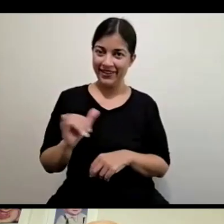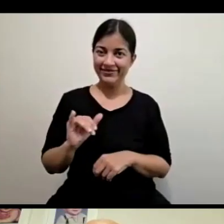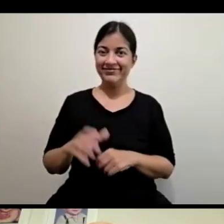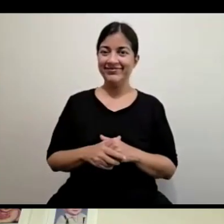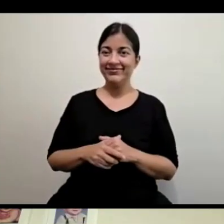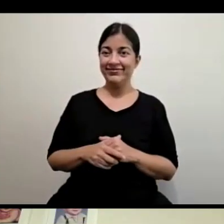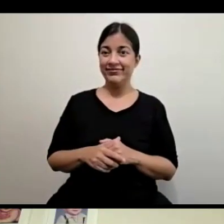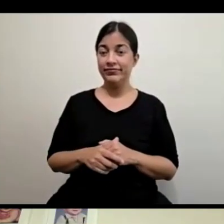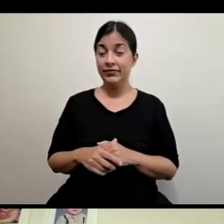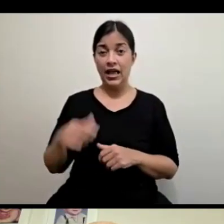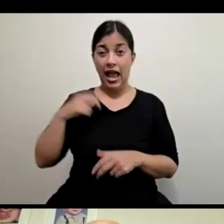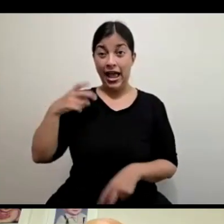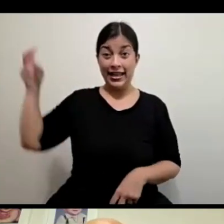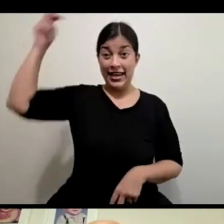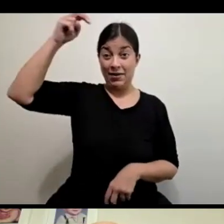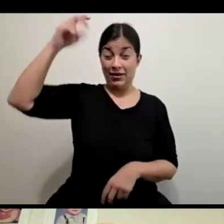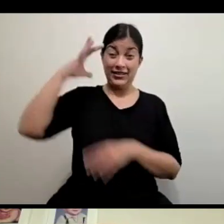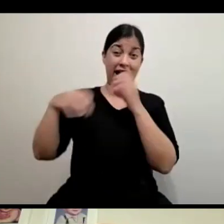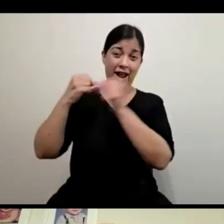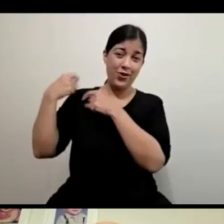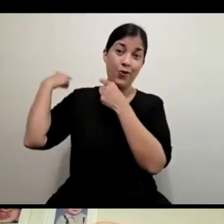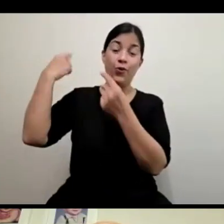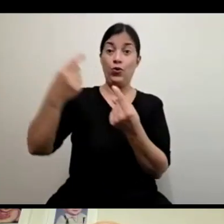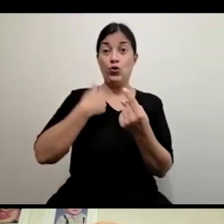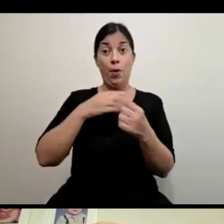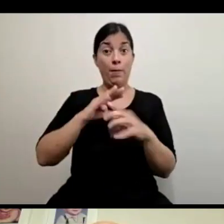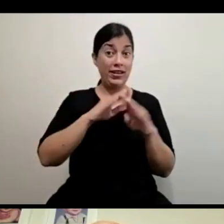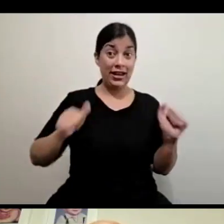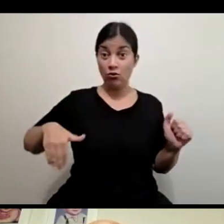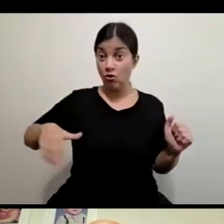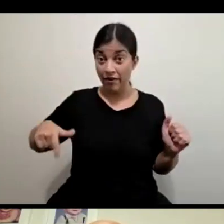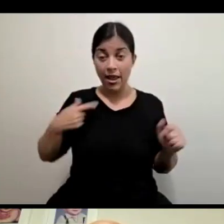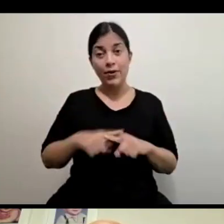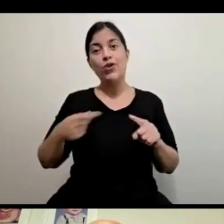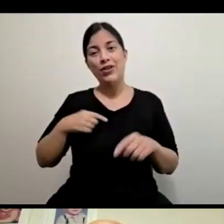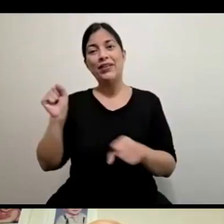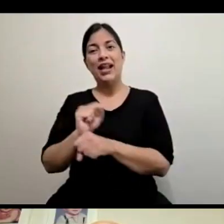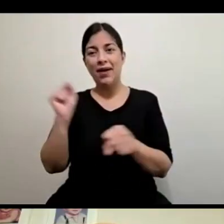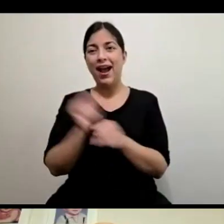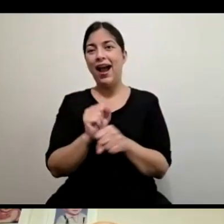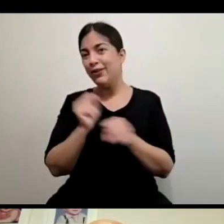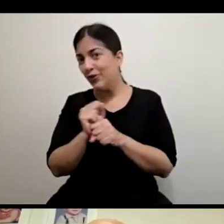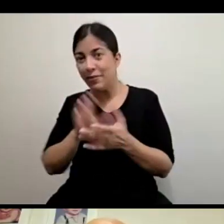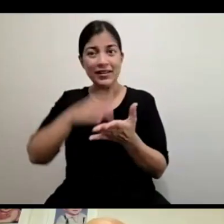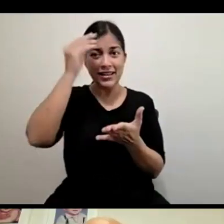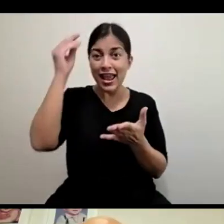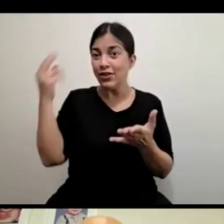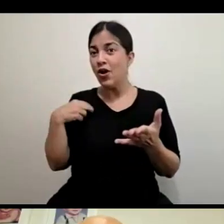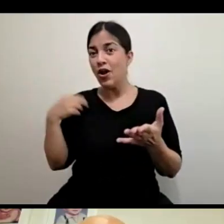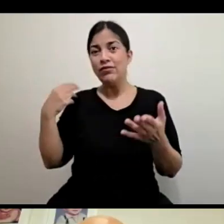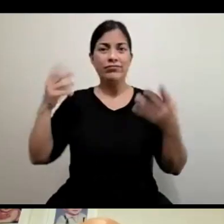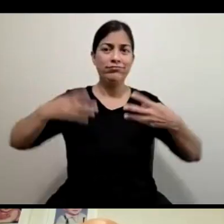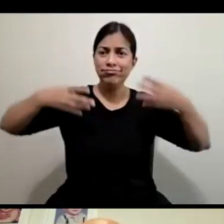que todos esos años, mientras estaba todavía sin acabar el bachillerato, ya yo estaba aprendiendo tramoya y subiendo la parrilla y Marcelo enseñándome